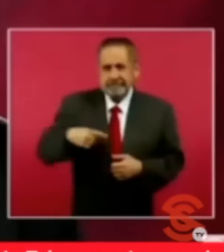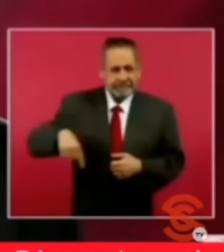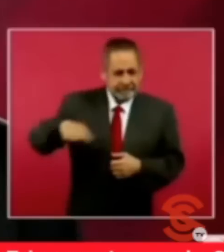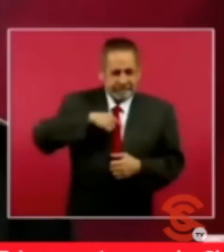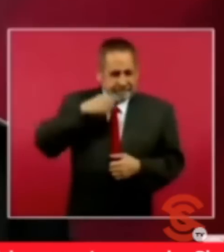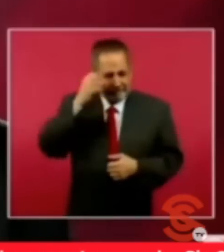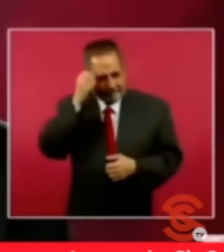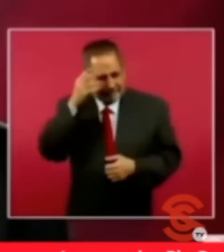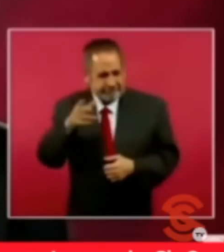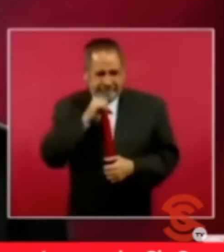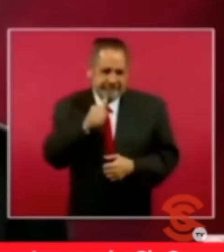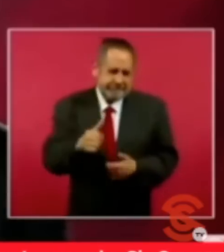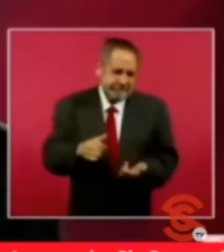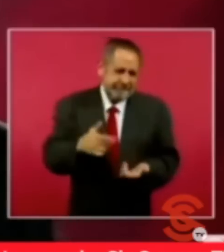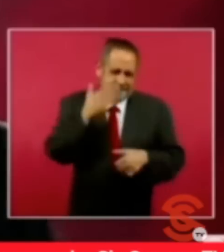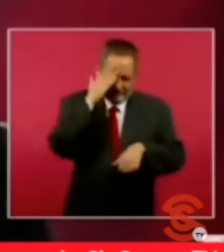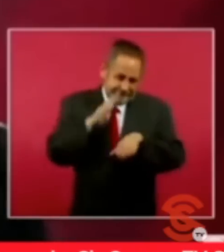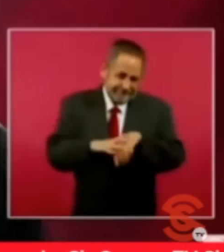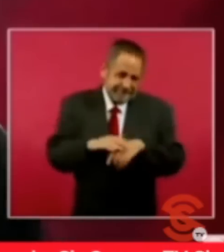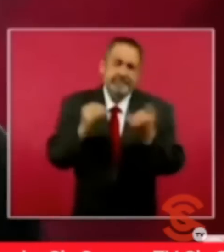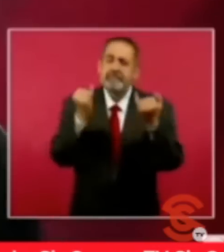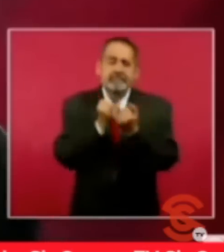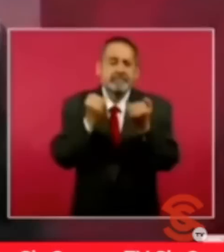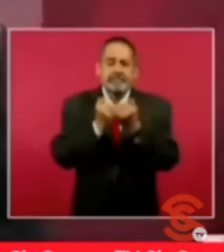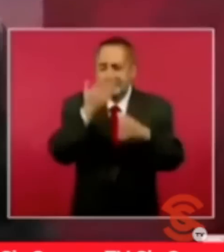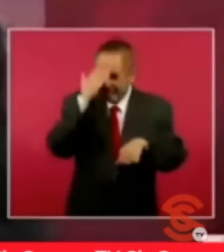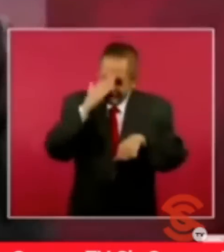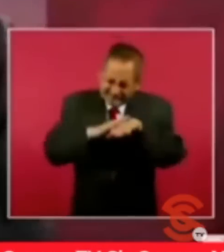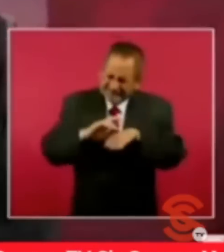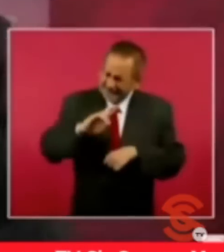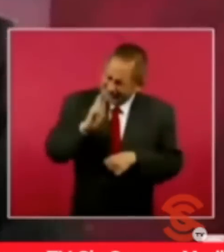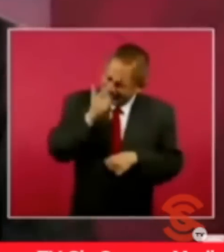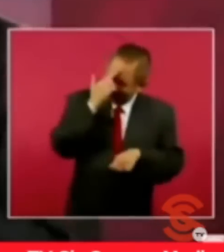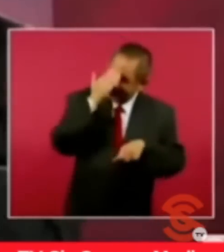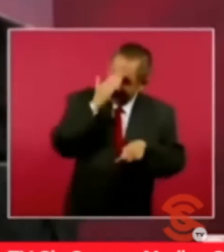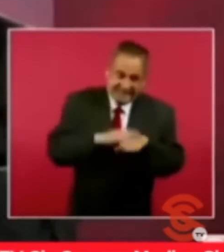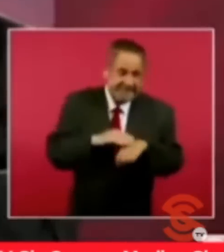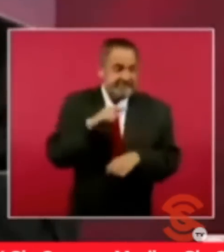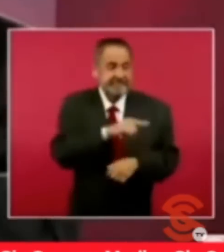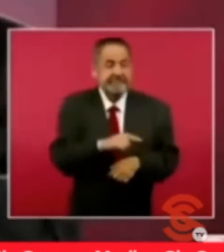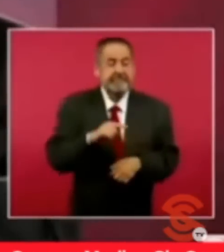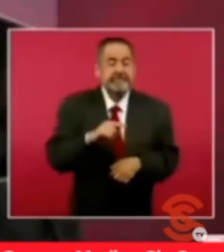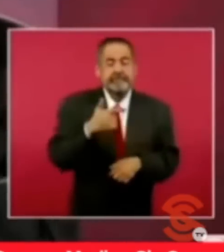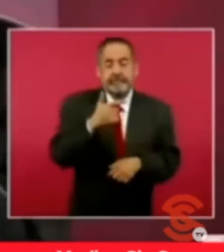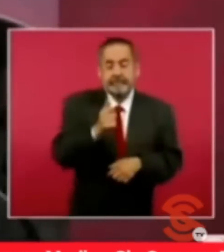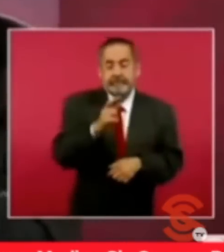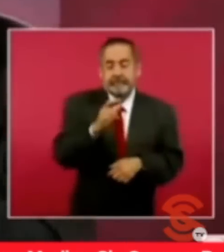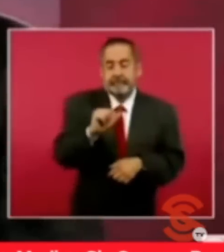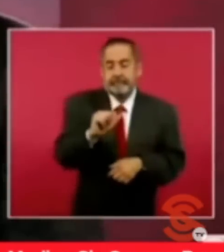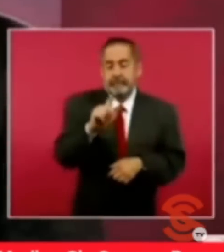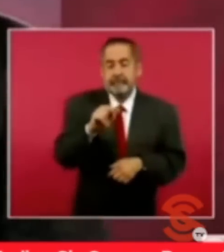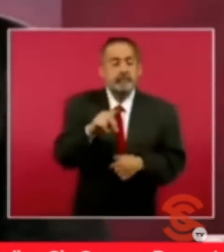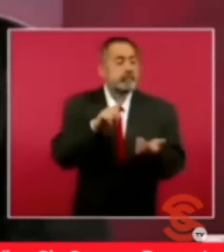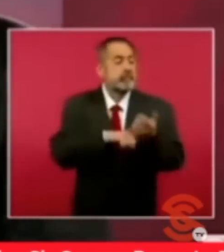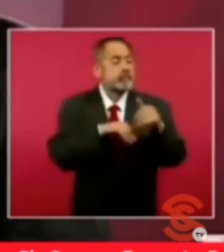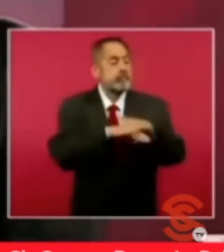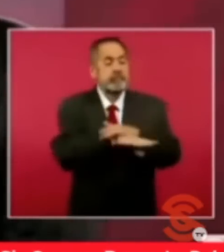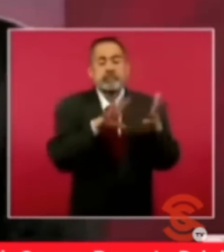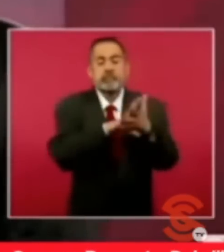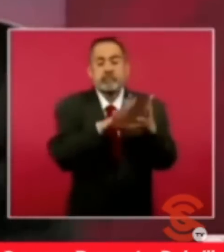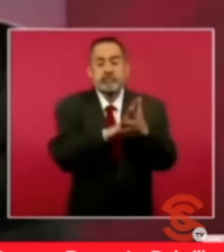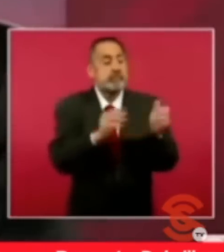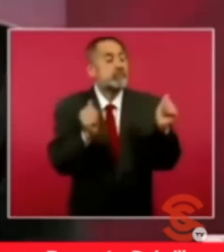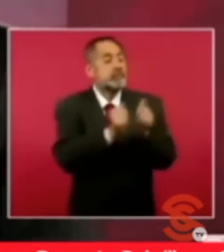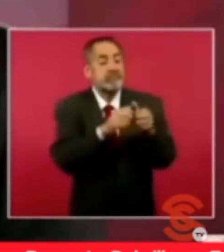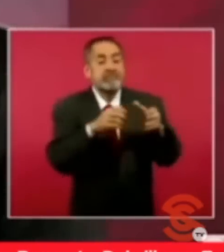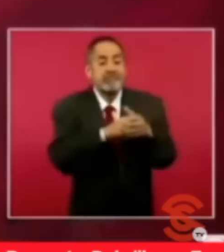olvida que Genaro García Luna, que fue secretario de Seguridad Pública de Felipe Calderón, está preso en Estados Unidos,